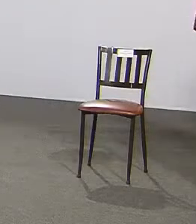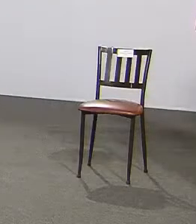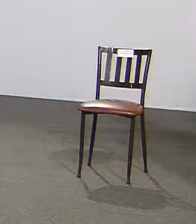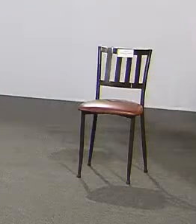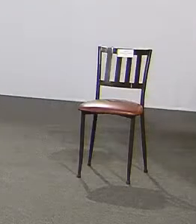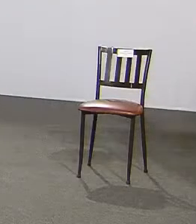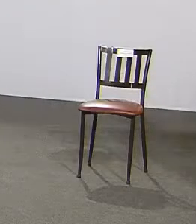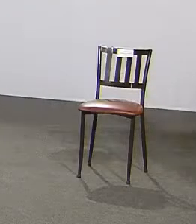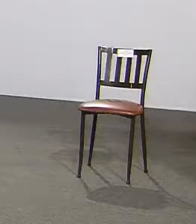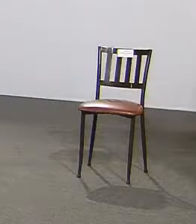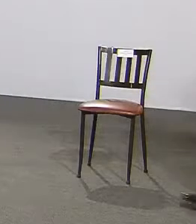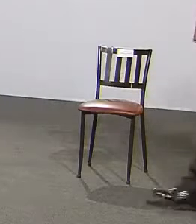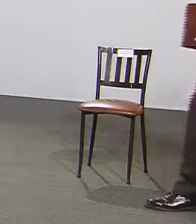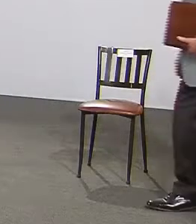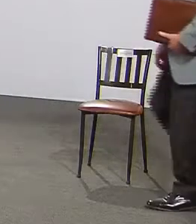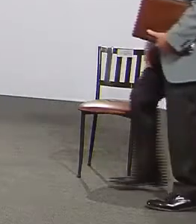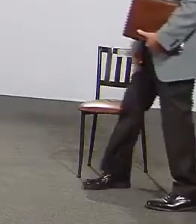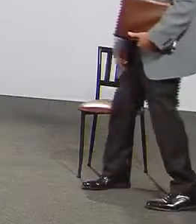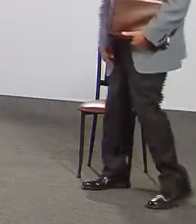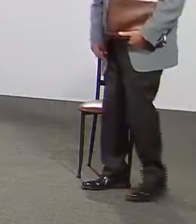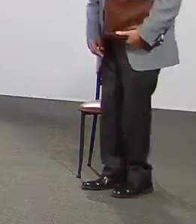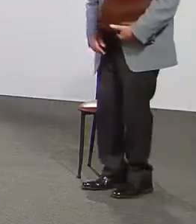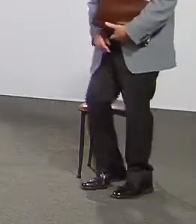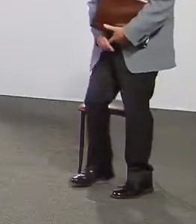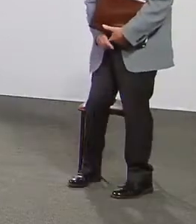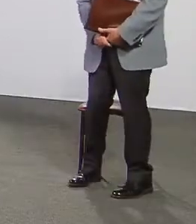Bueno, hoy es martes